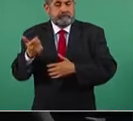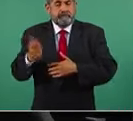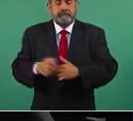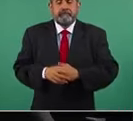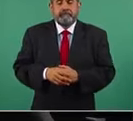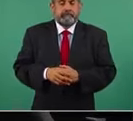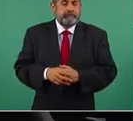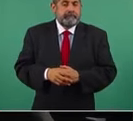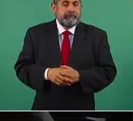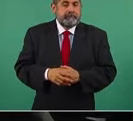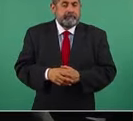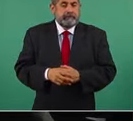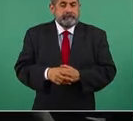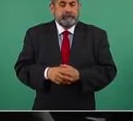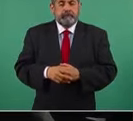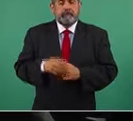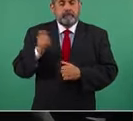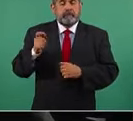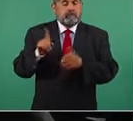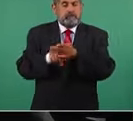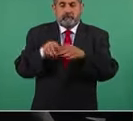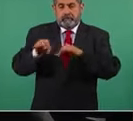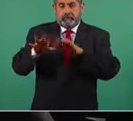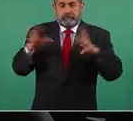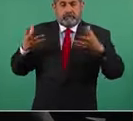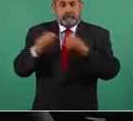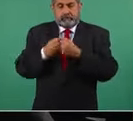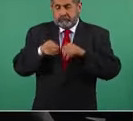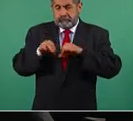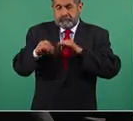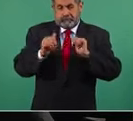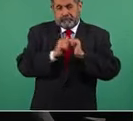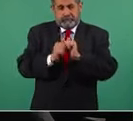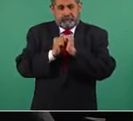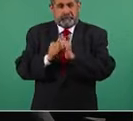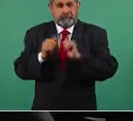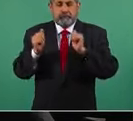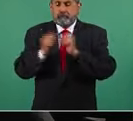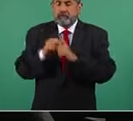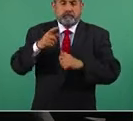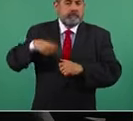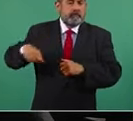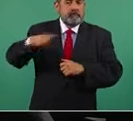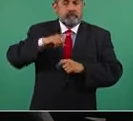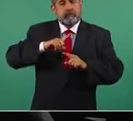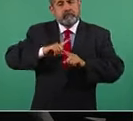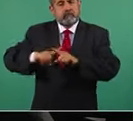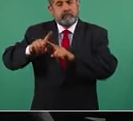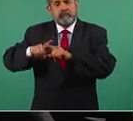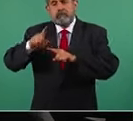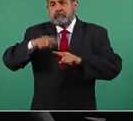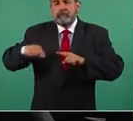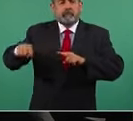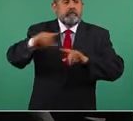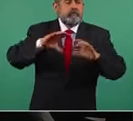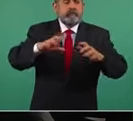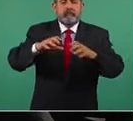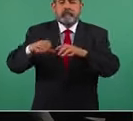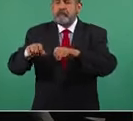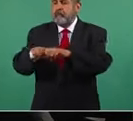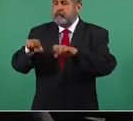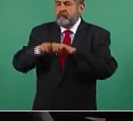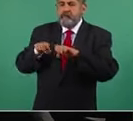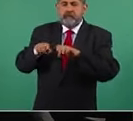164.265.000 pesos. Este es un trabajo que se hace de manera conjunta con todas las áreas del Gabinete